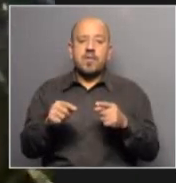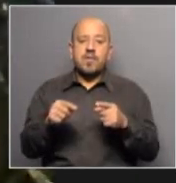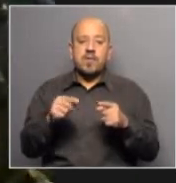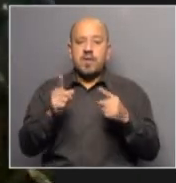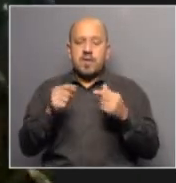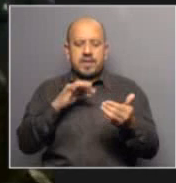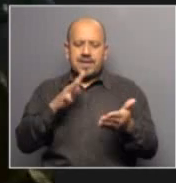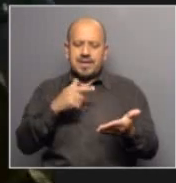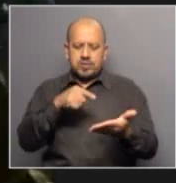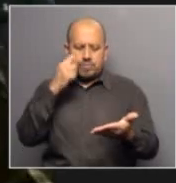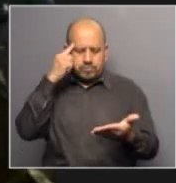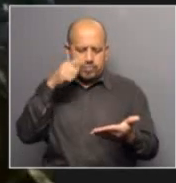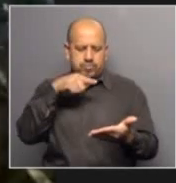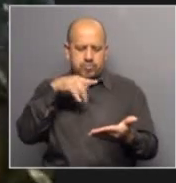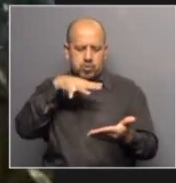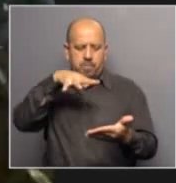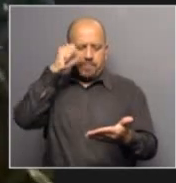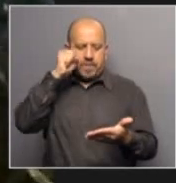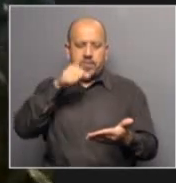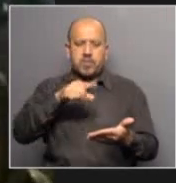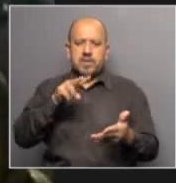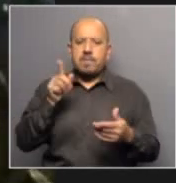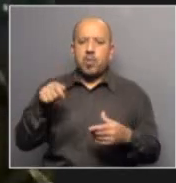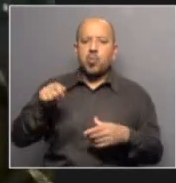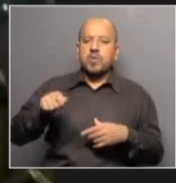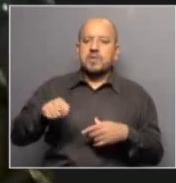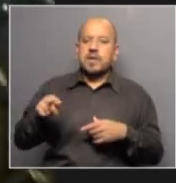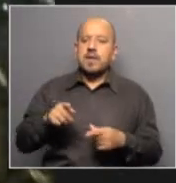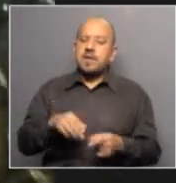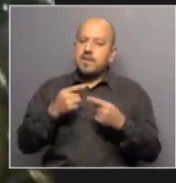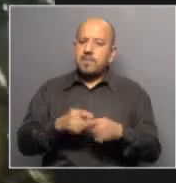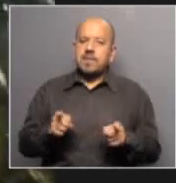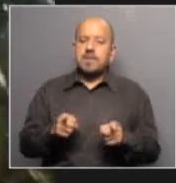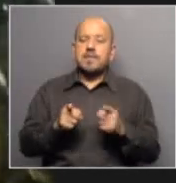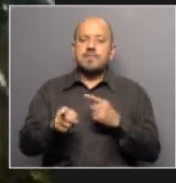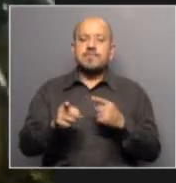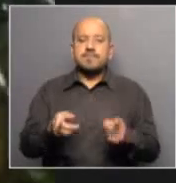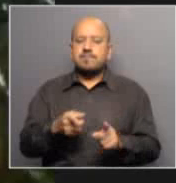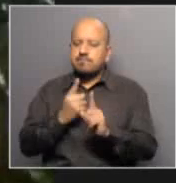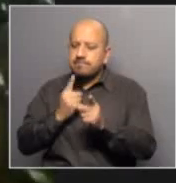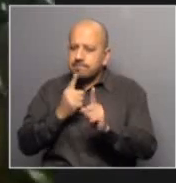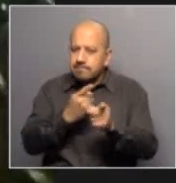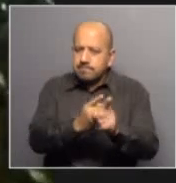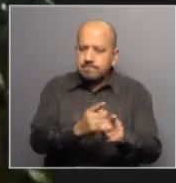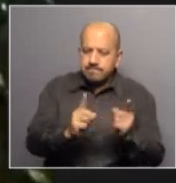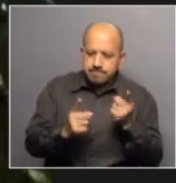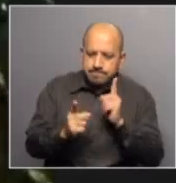de la cuestión interpretativa a nivel judicial, junto con esta persecución a los cultivos que